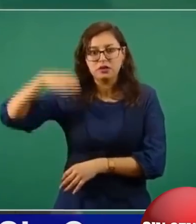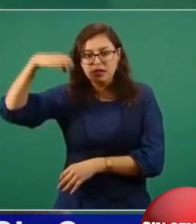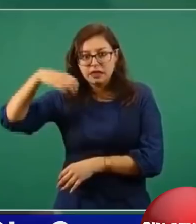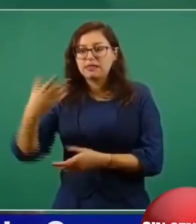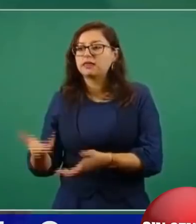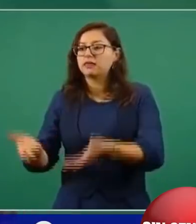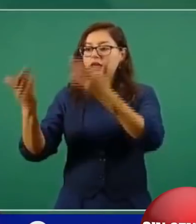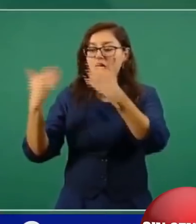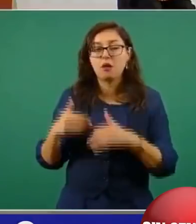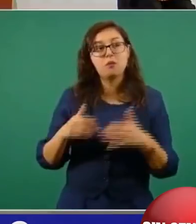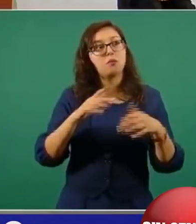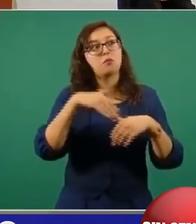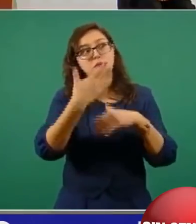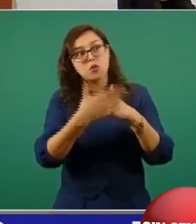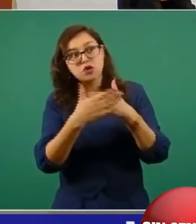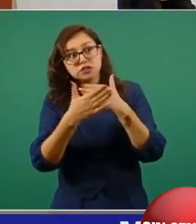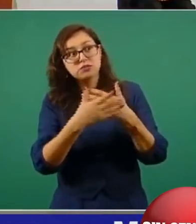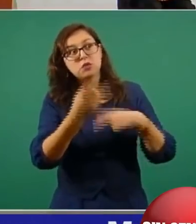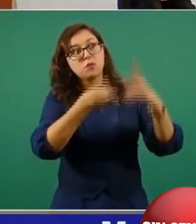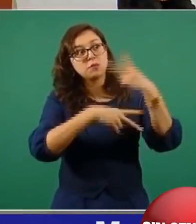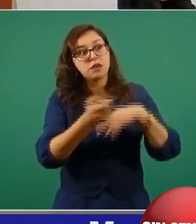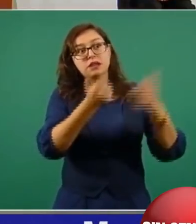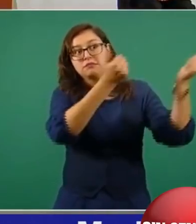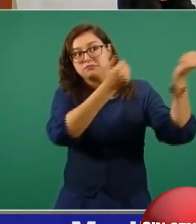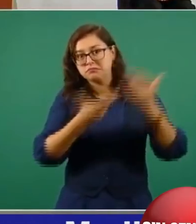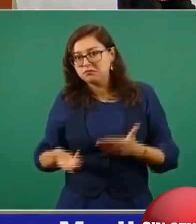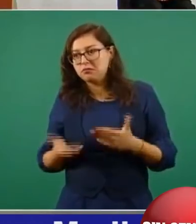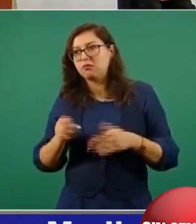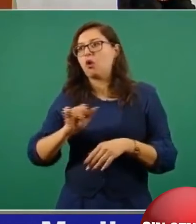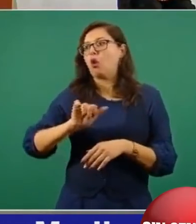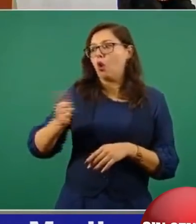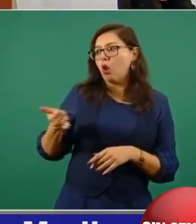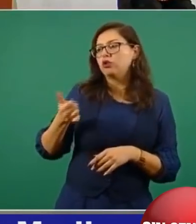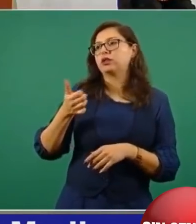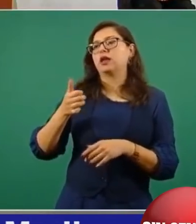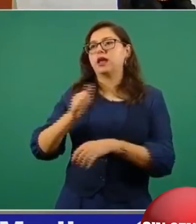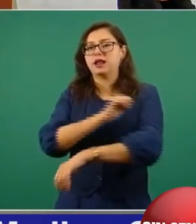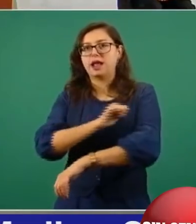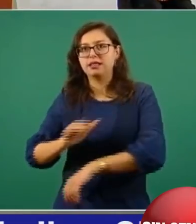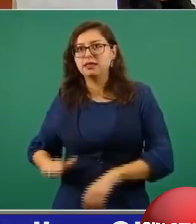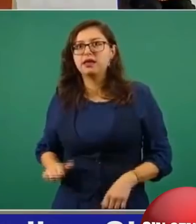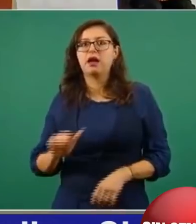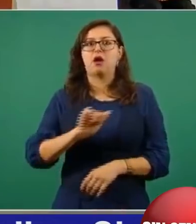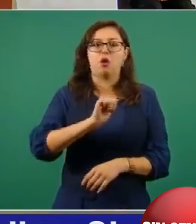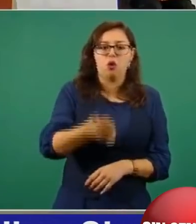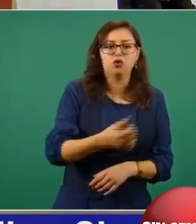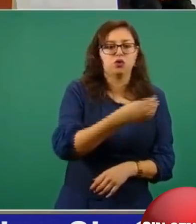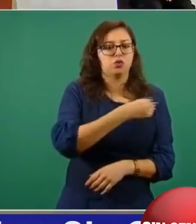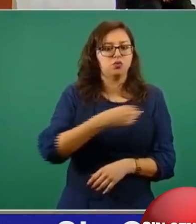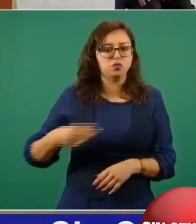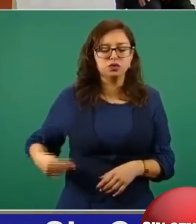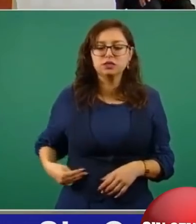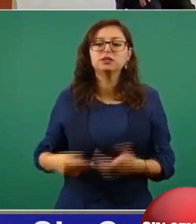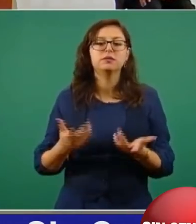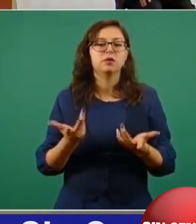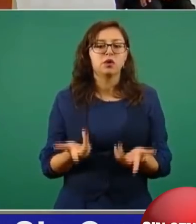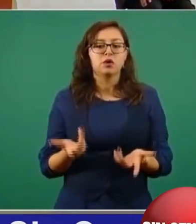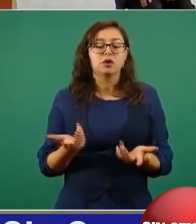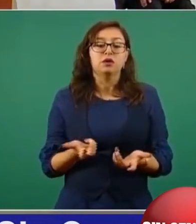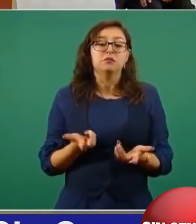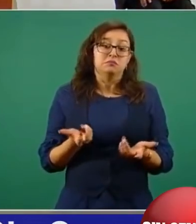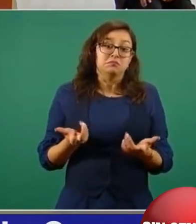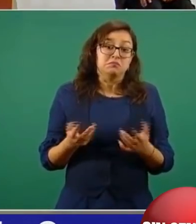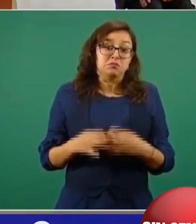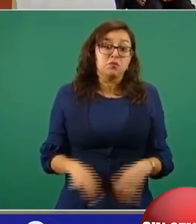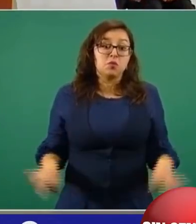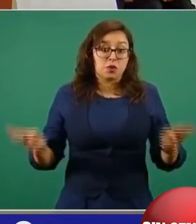que iguales números de municipios en las entidades federativas. Las características ya lo comenté, es un aspecto muy